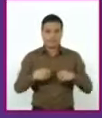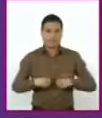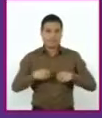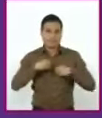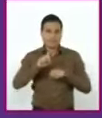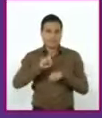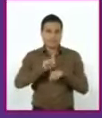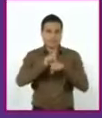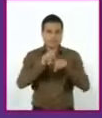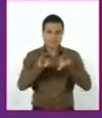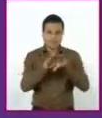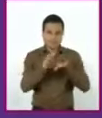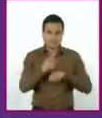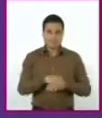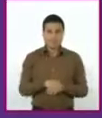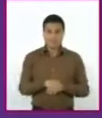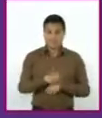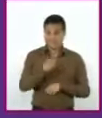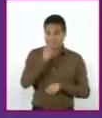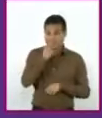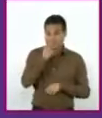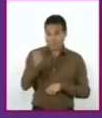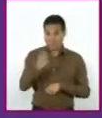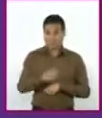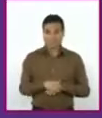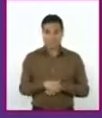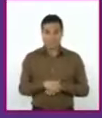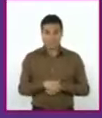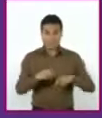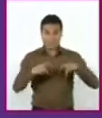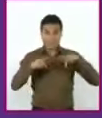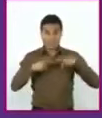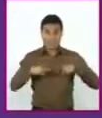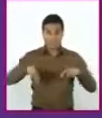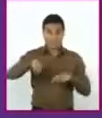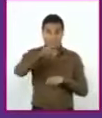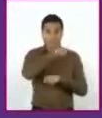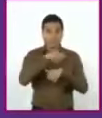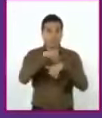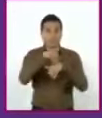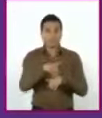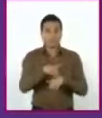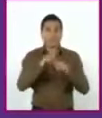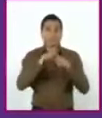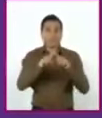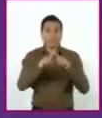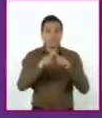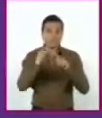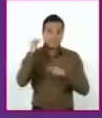sociedad, explicó, debía obediencia al rey y al papa. Estaba